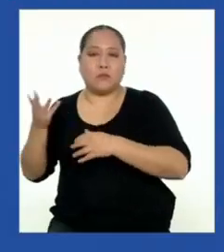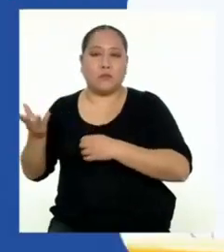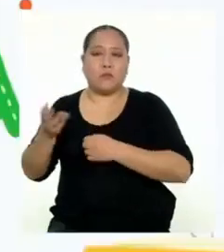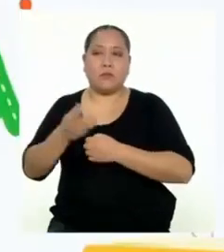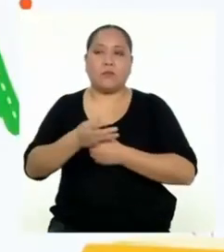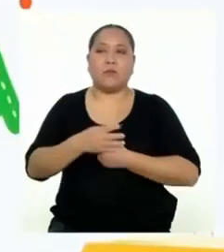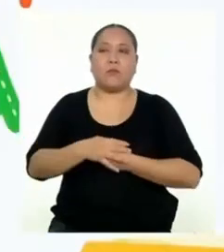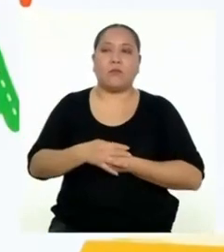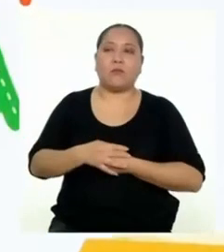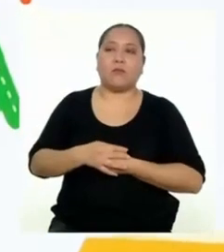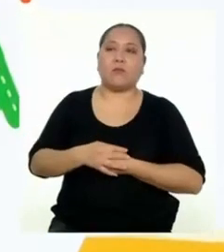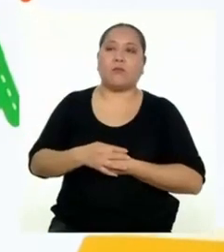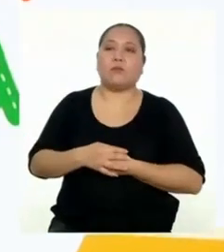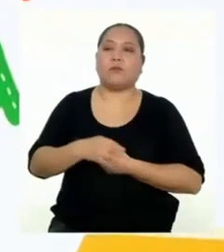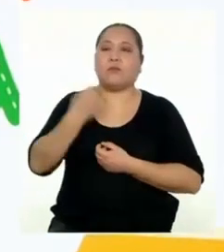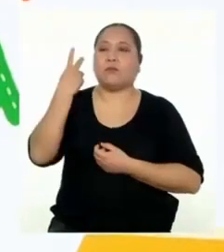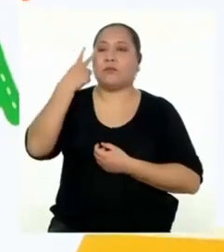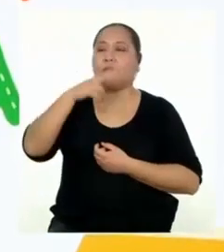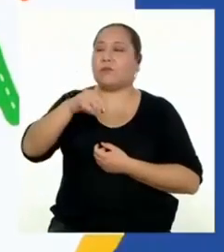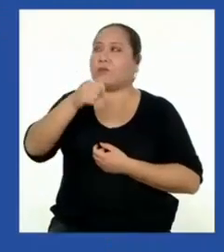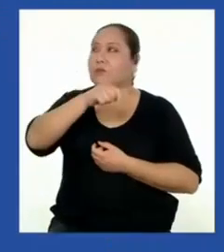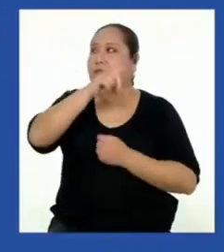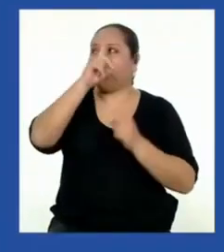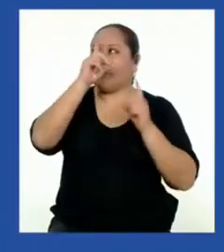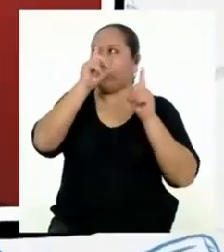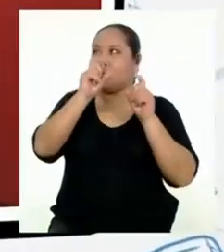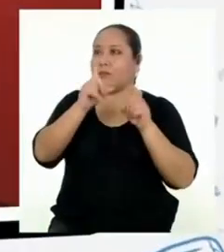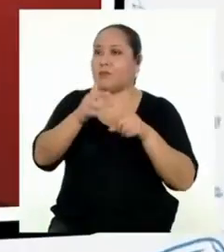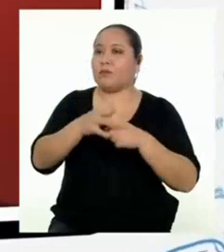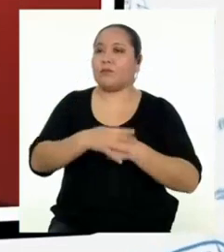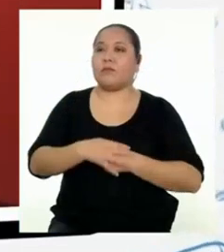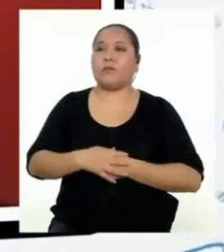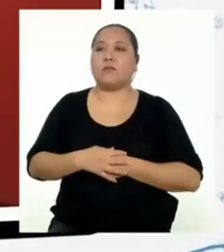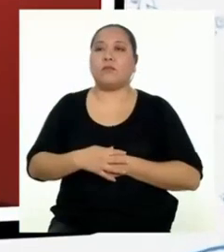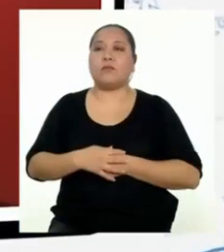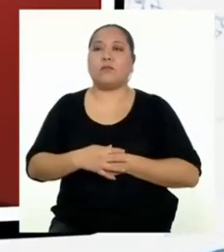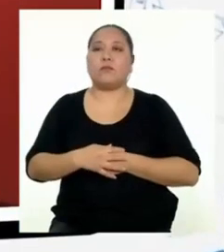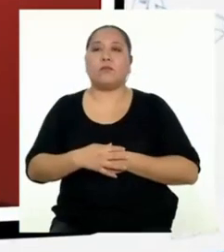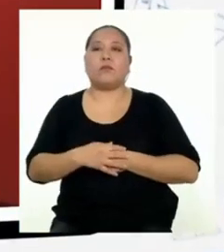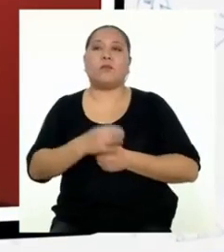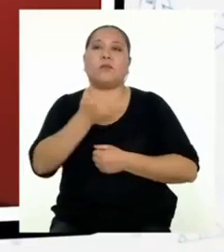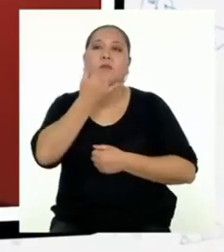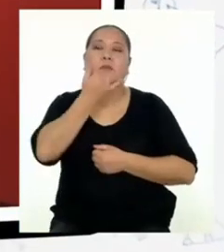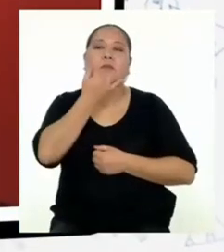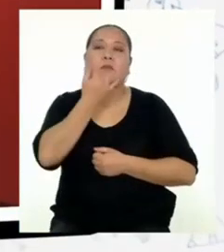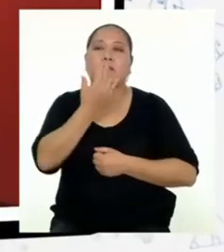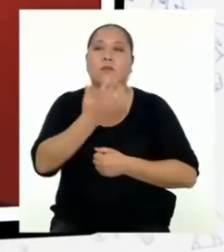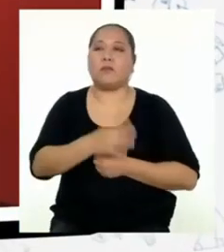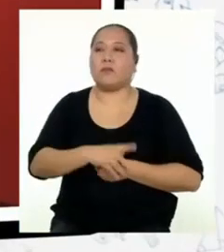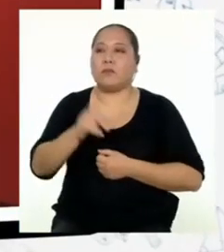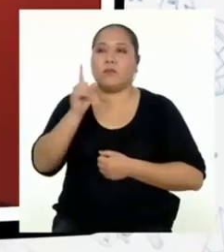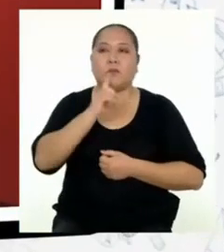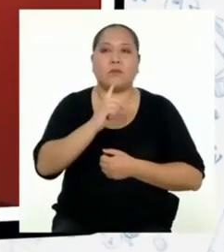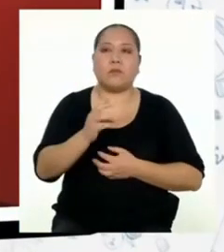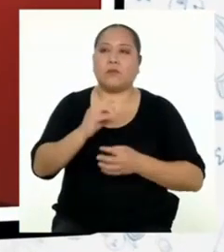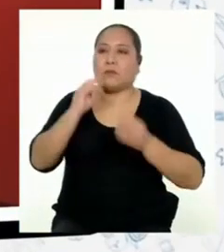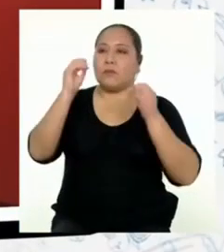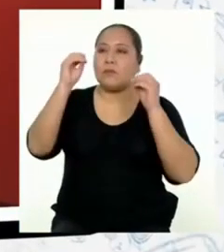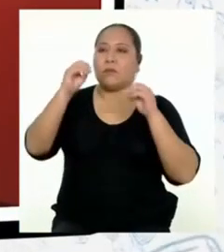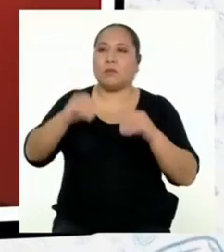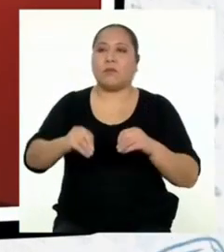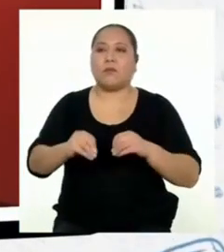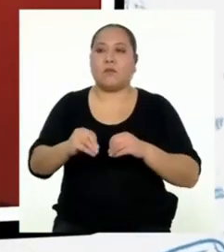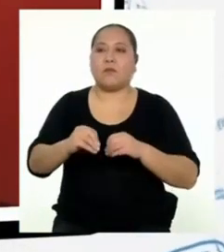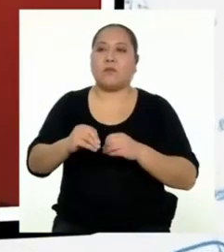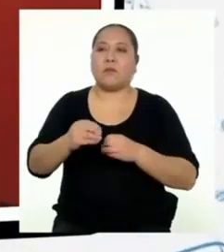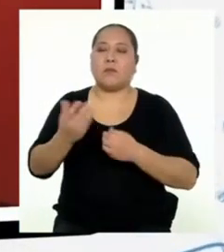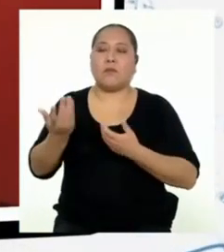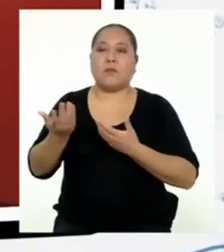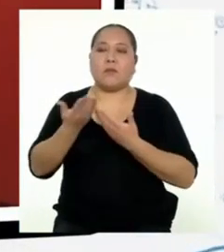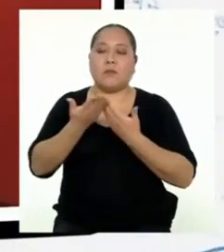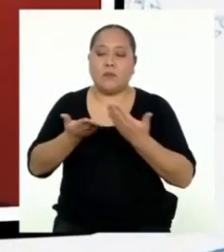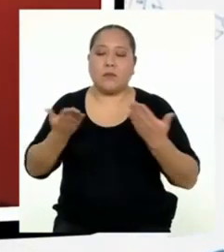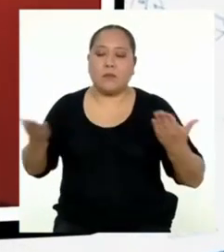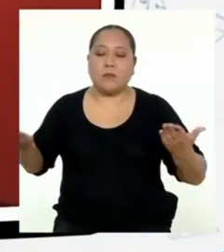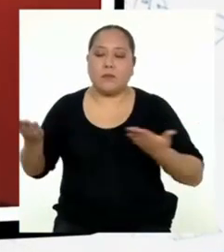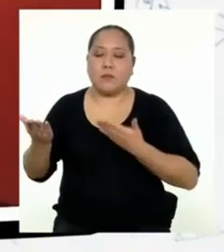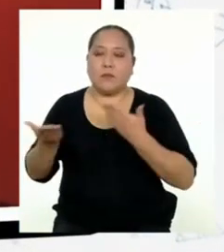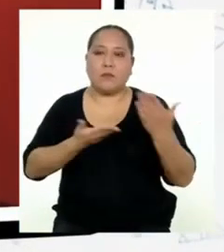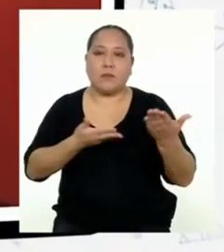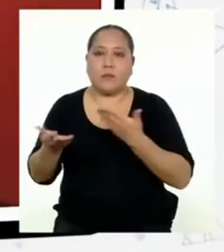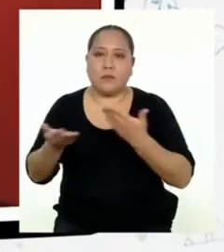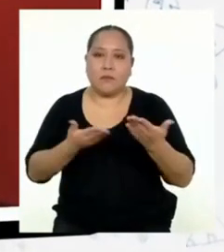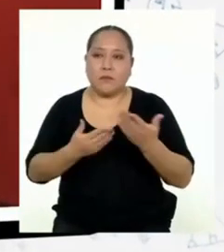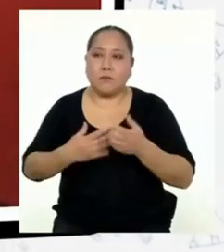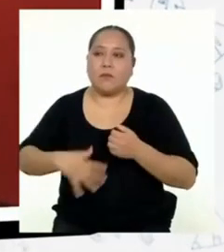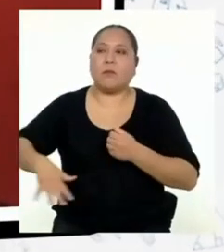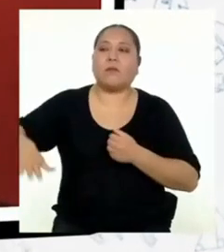determinada. Vamos con la siguiente pregunta. ¿Qué sucedería si no se producen los bienes y servicios